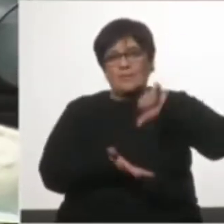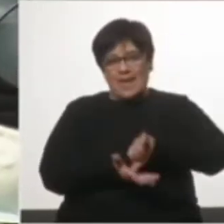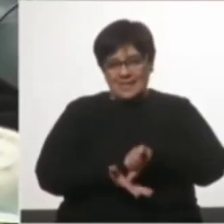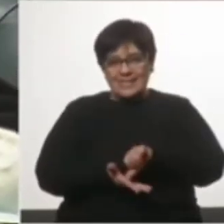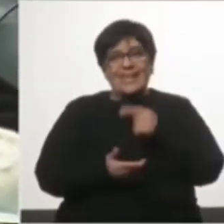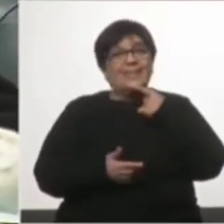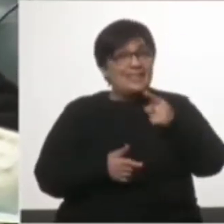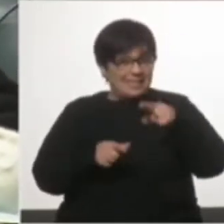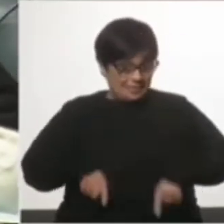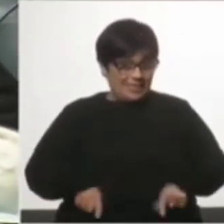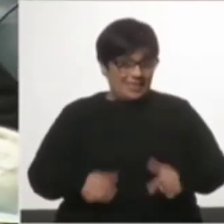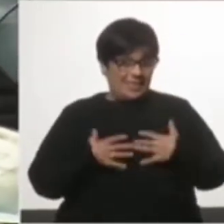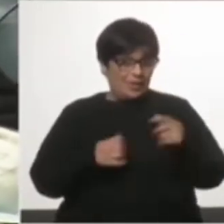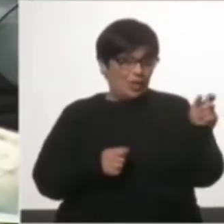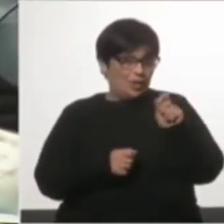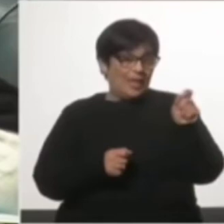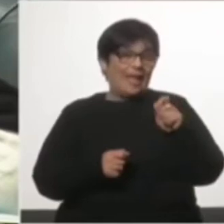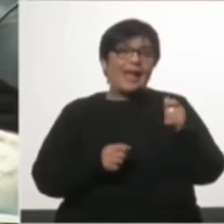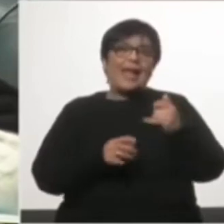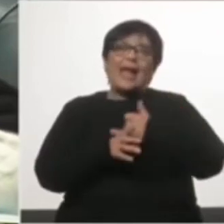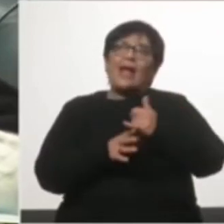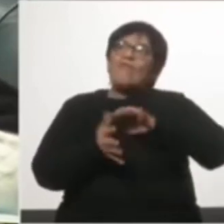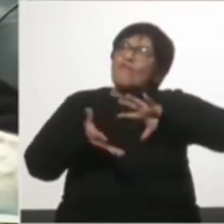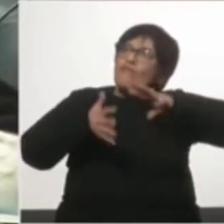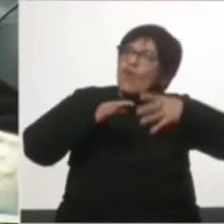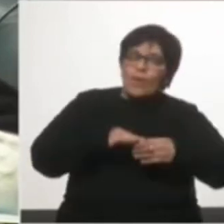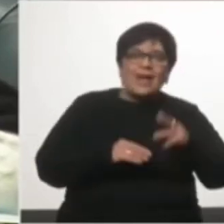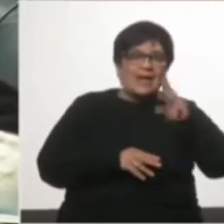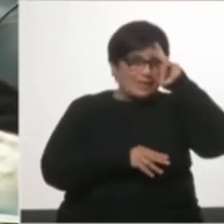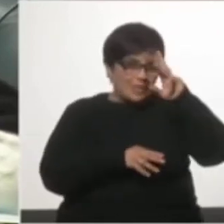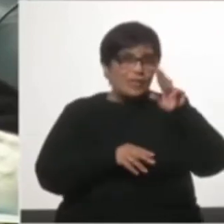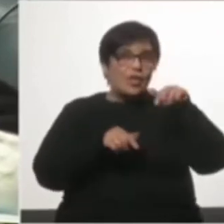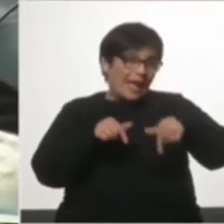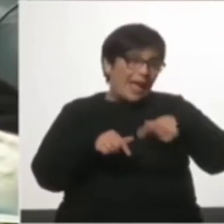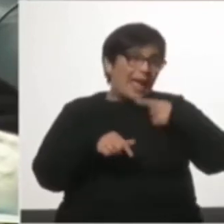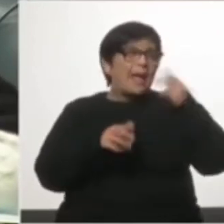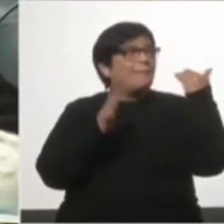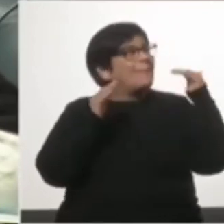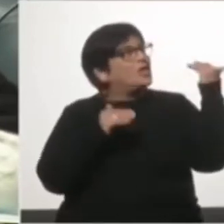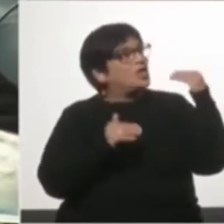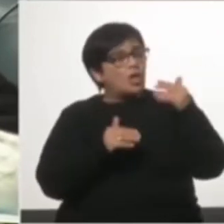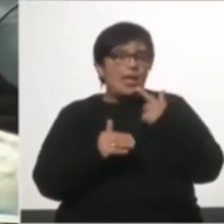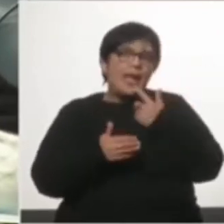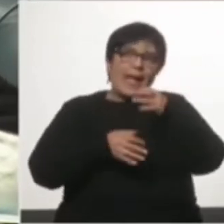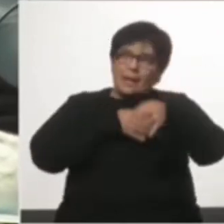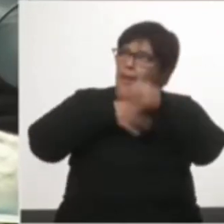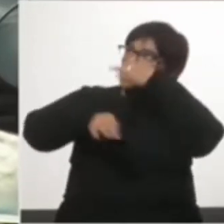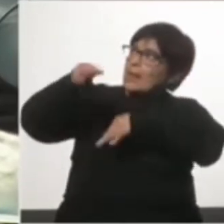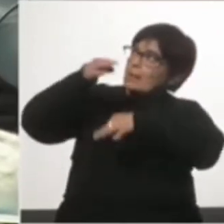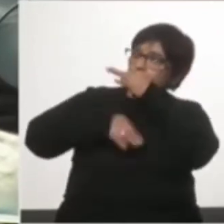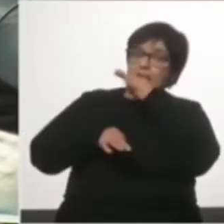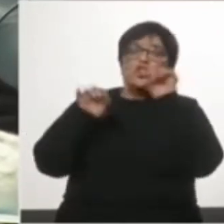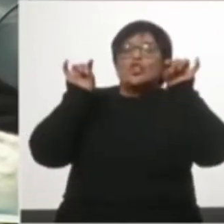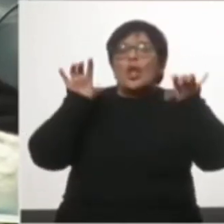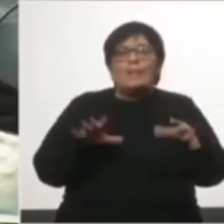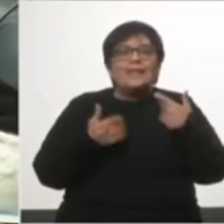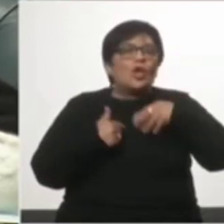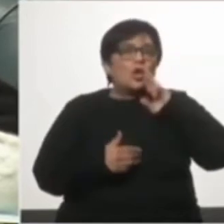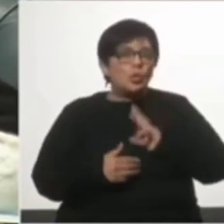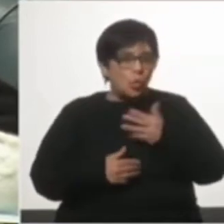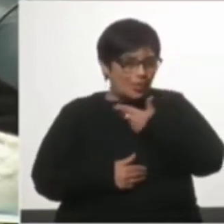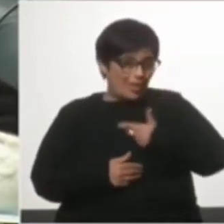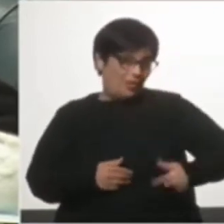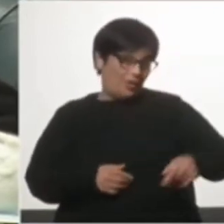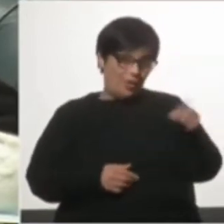decía el ministro Salinas, la institucionalidad, que es algo de lo que hablan nuestros mayores, no solo es cómo se comporta el